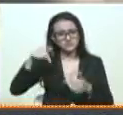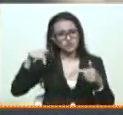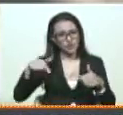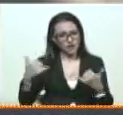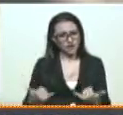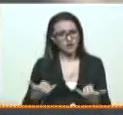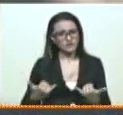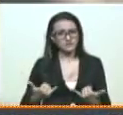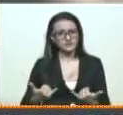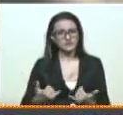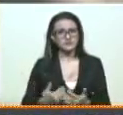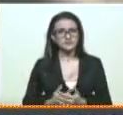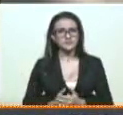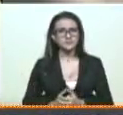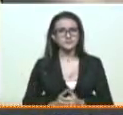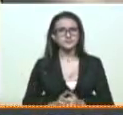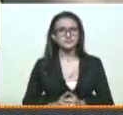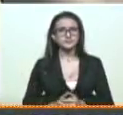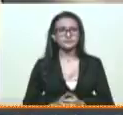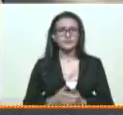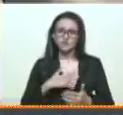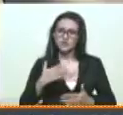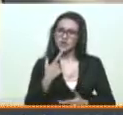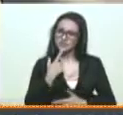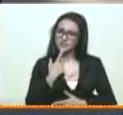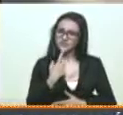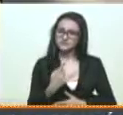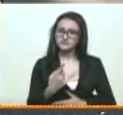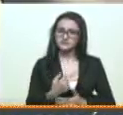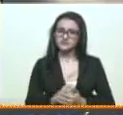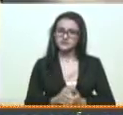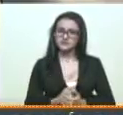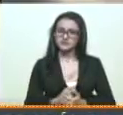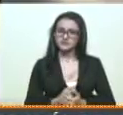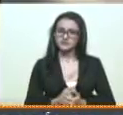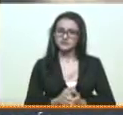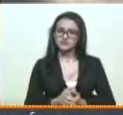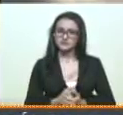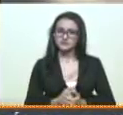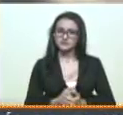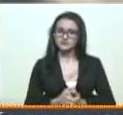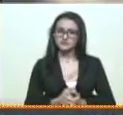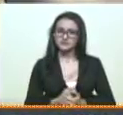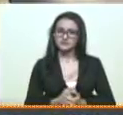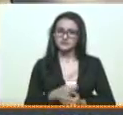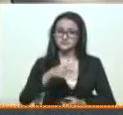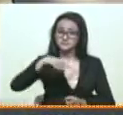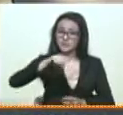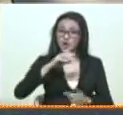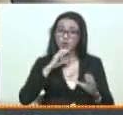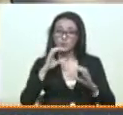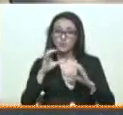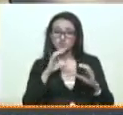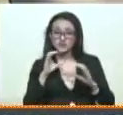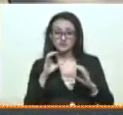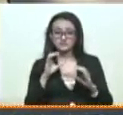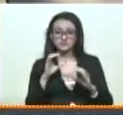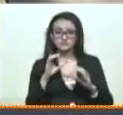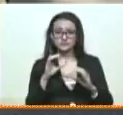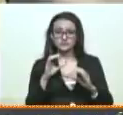aquí. Quiero decirles que en el campo de la comunicación esas asimetrías